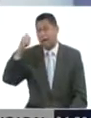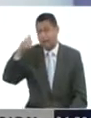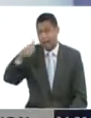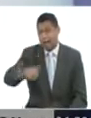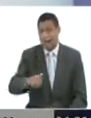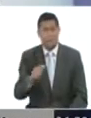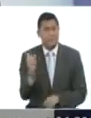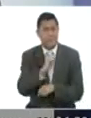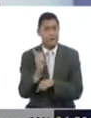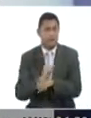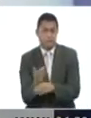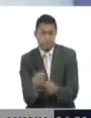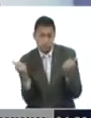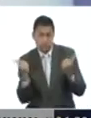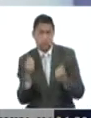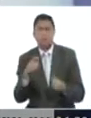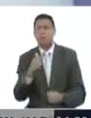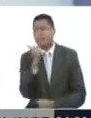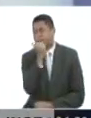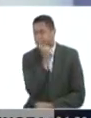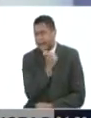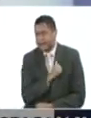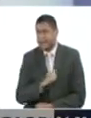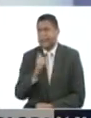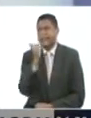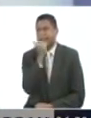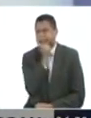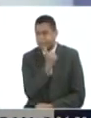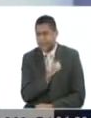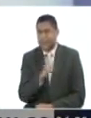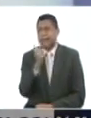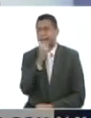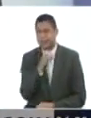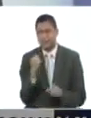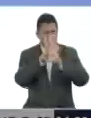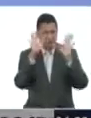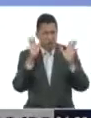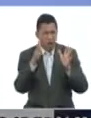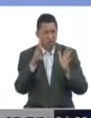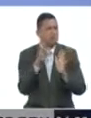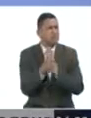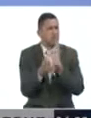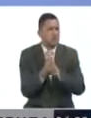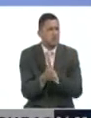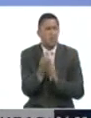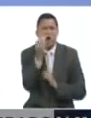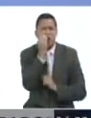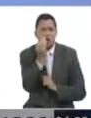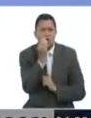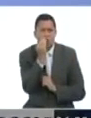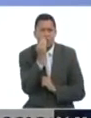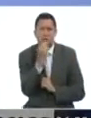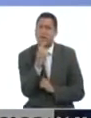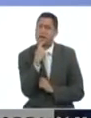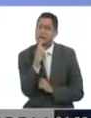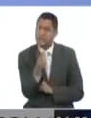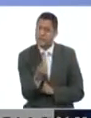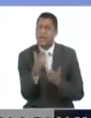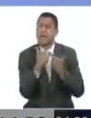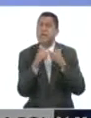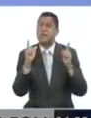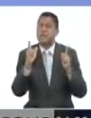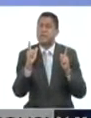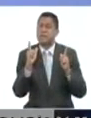algo inmediato, requiere mucha paciencia y, como quien dice, trabajar mucho con la madre. Por esas dietas que indican que libre